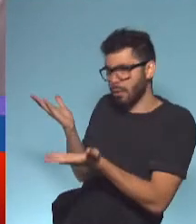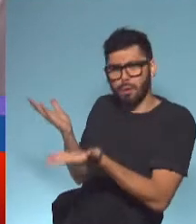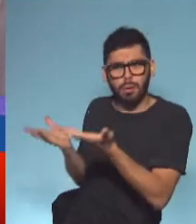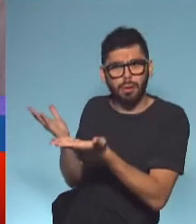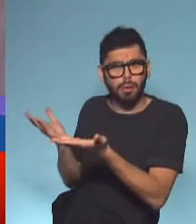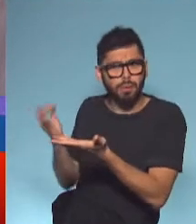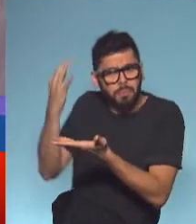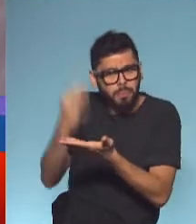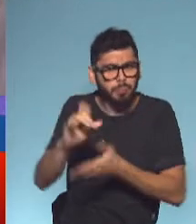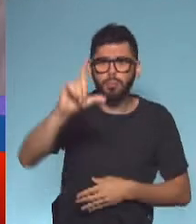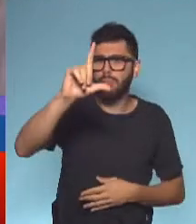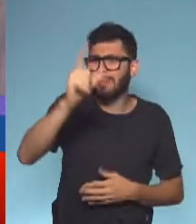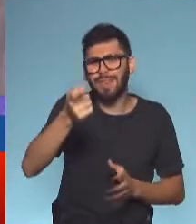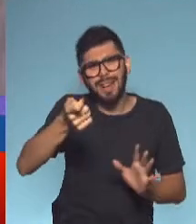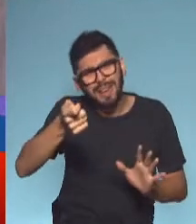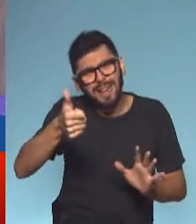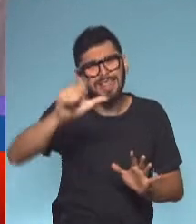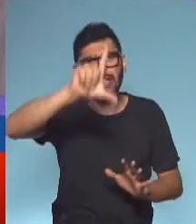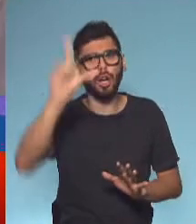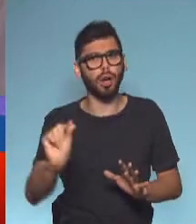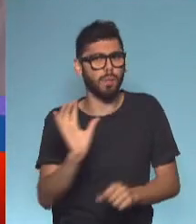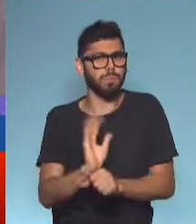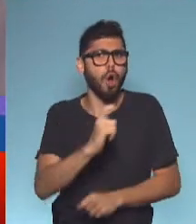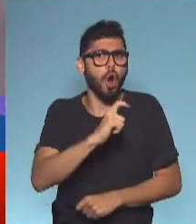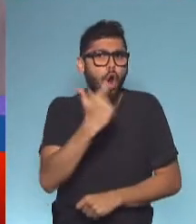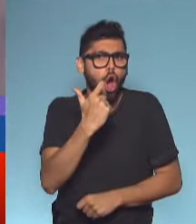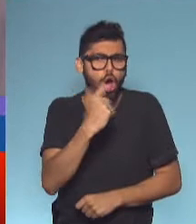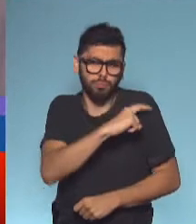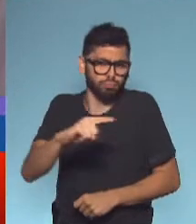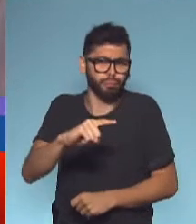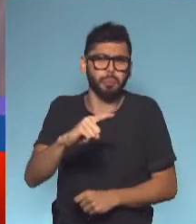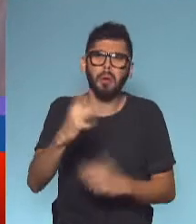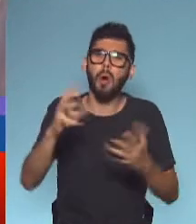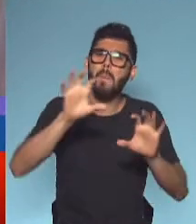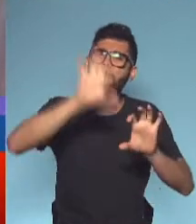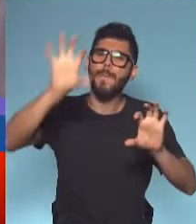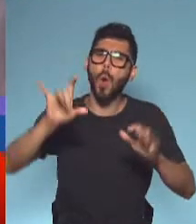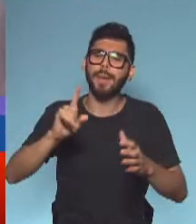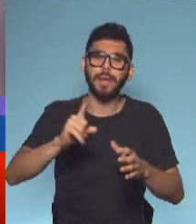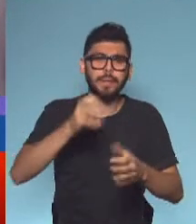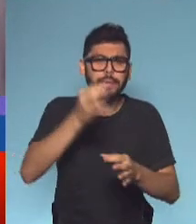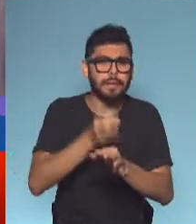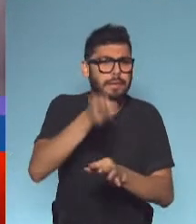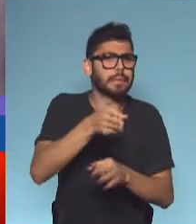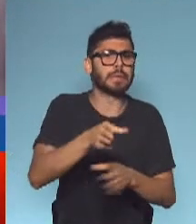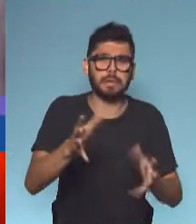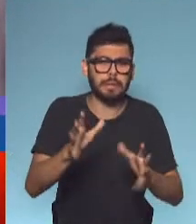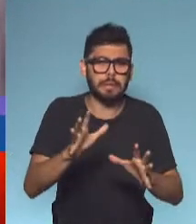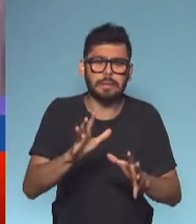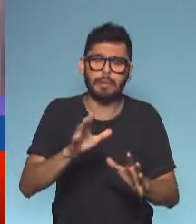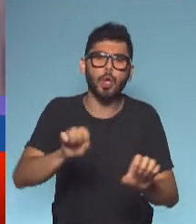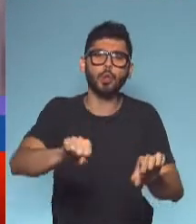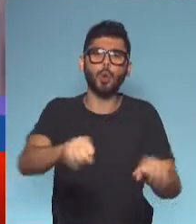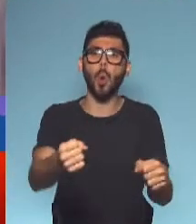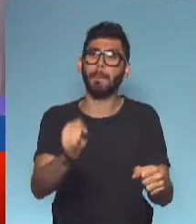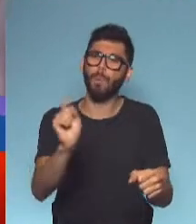que para todo el país, en rojo. ¿Por qué demoran tantos las provincias la decisión de suspender o por qué no toman la decisión de suspender las